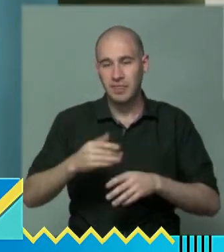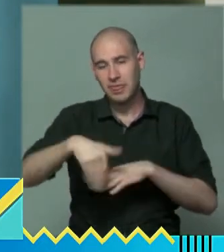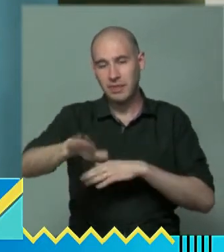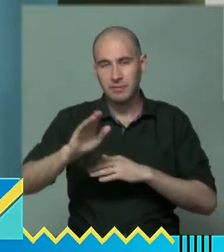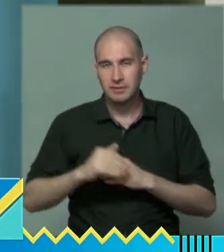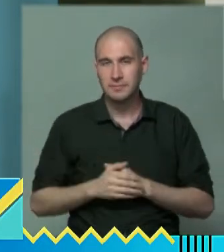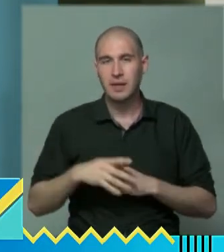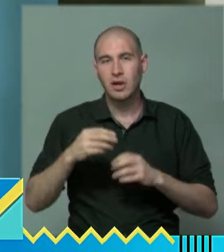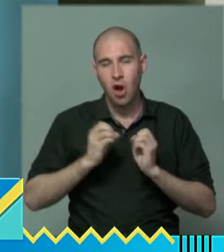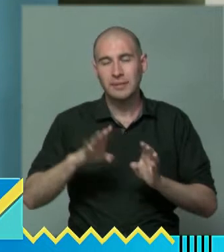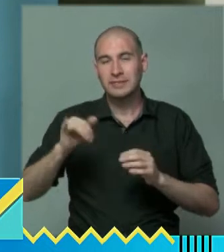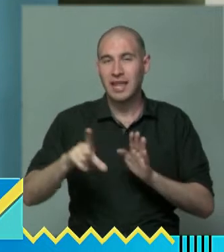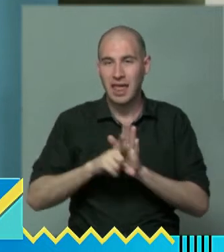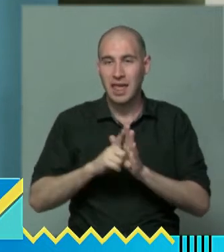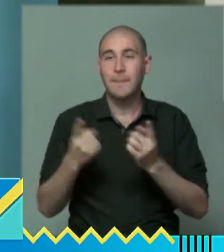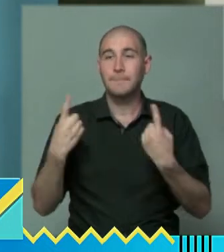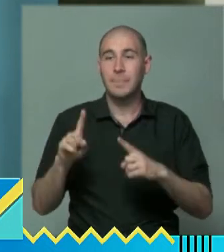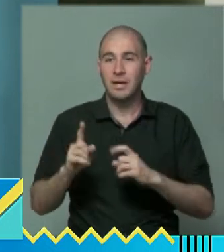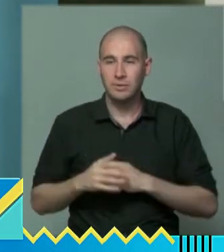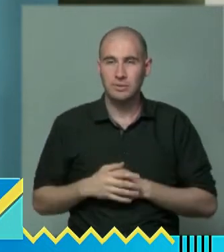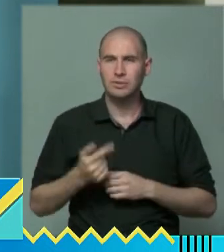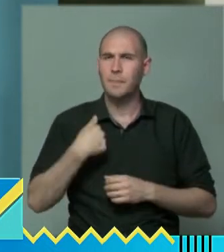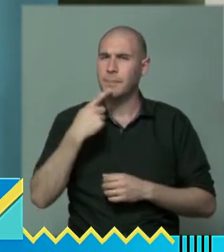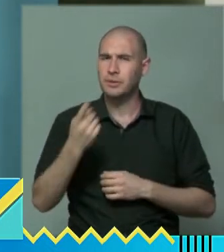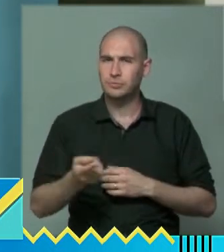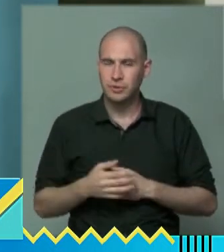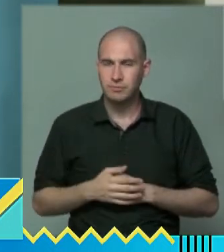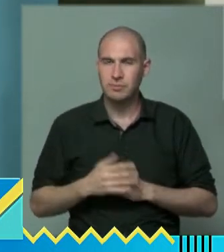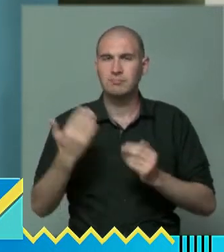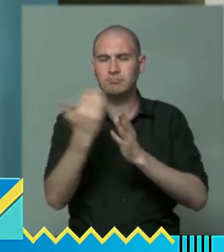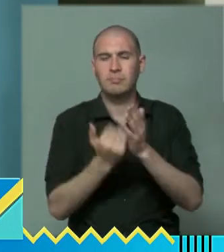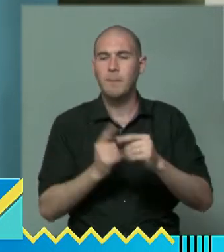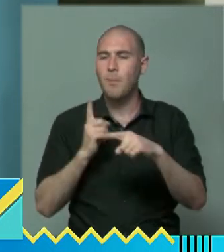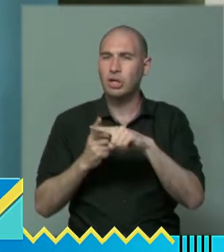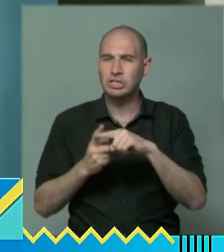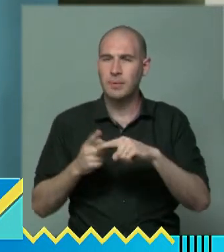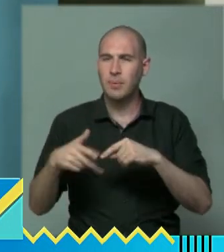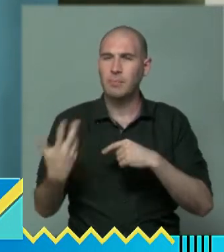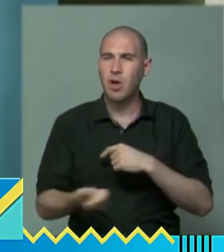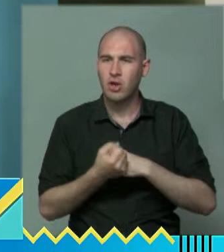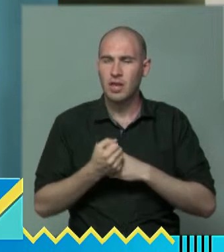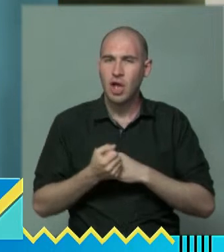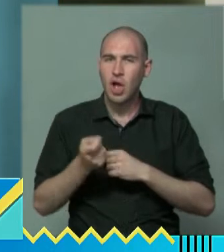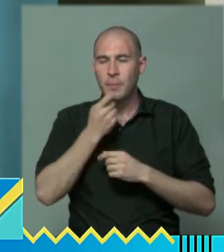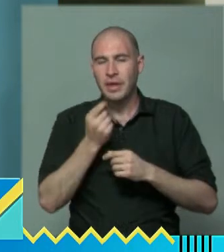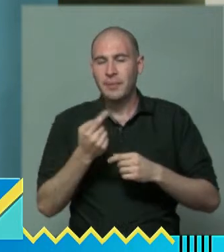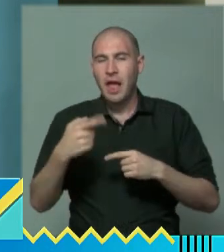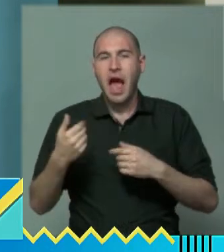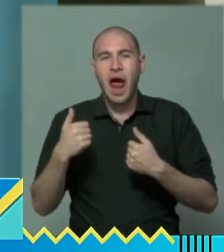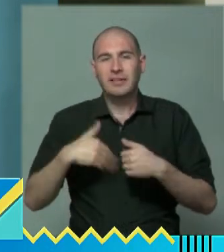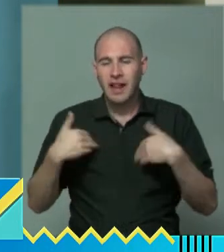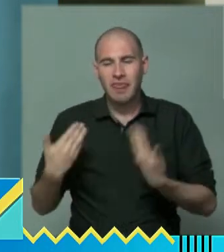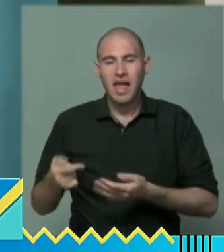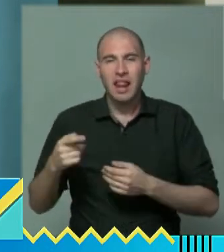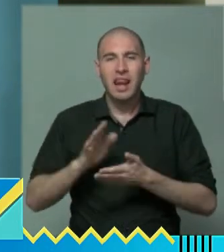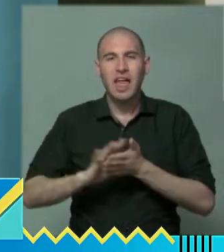efectiva aplicación de la norma, pero quería saber qué aspectos positivos le puede llegar a considerar o le puede llegar a traer a la Argentina con